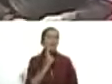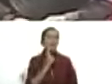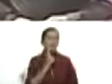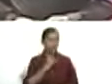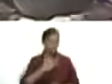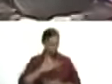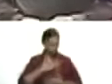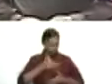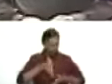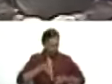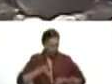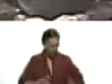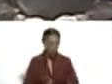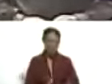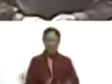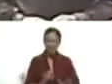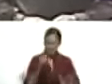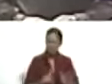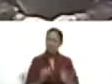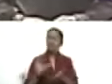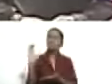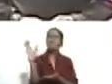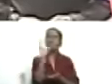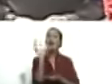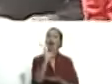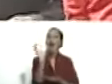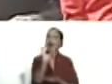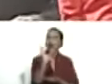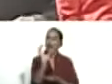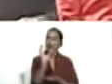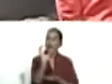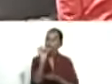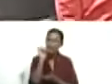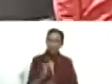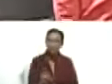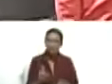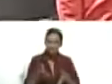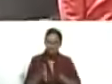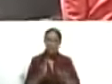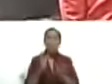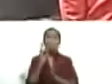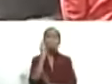porque nací en Caracas, donde es la cuna del libertador.